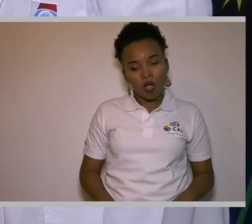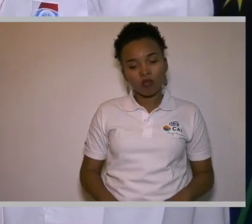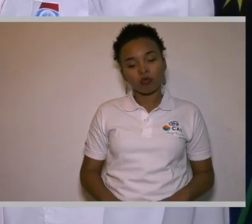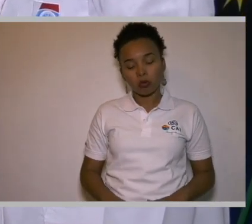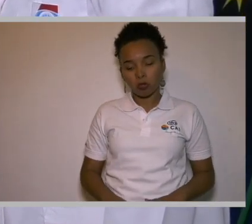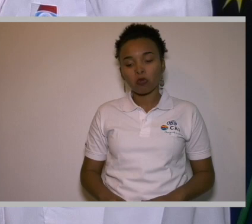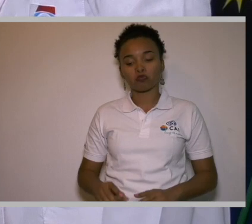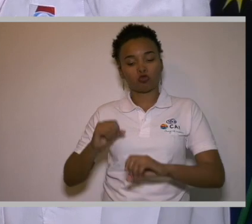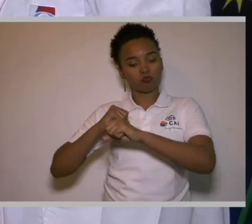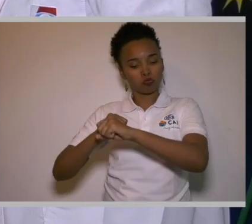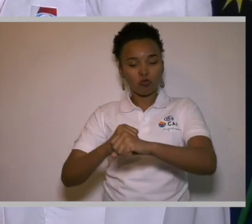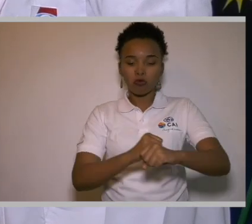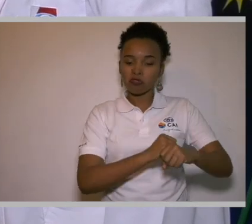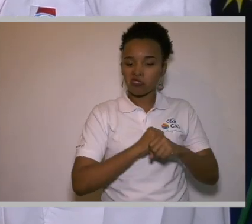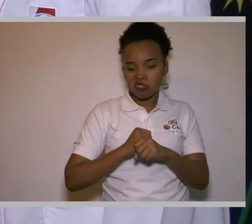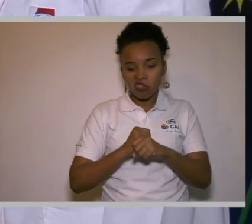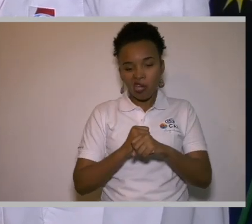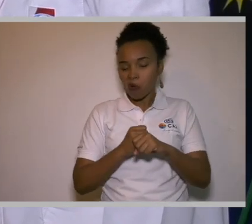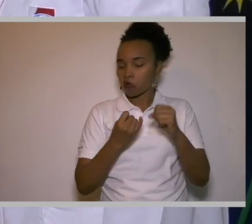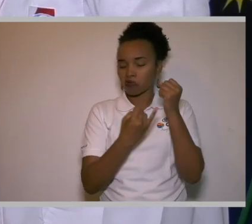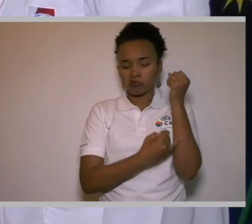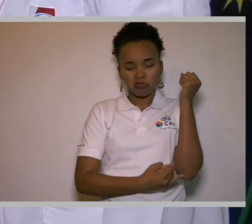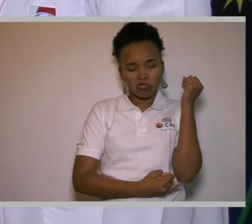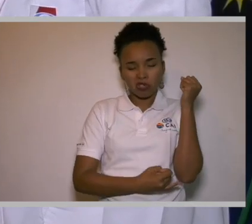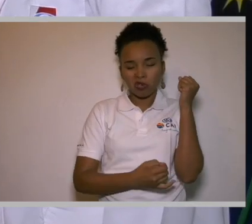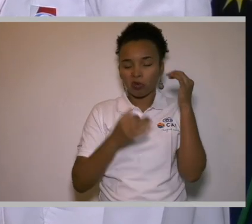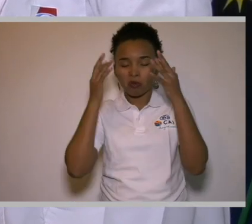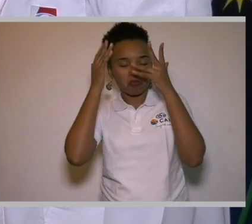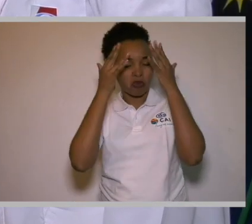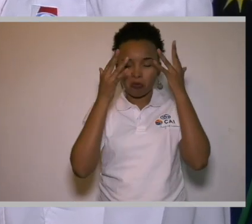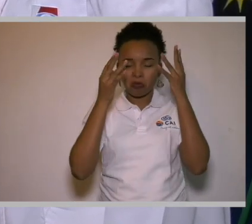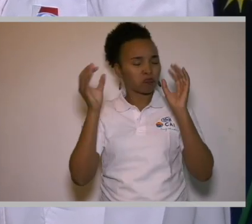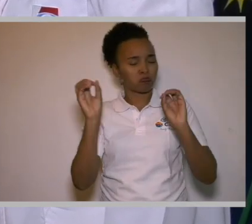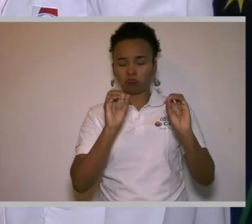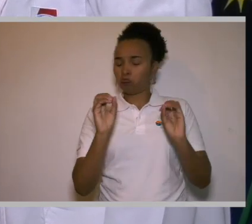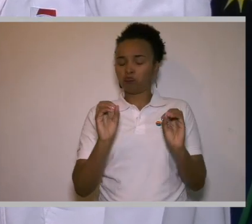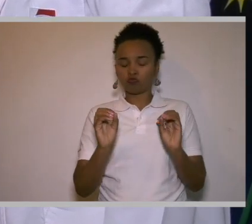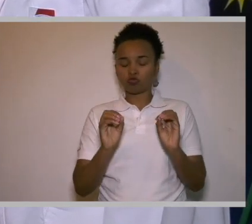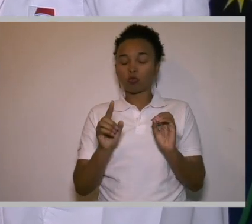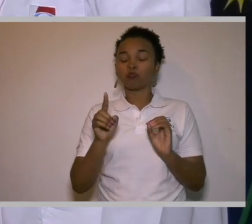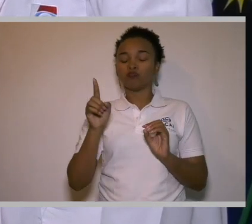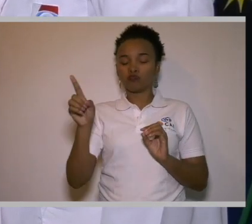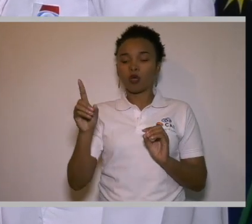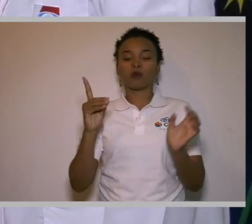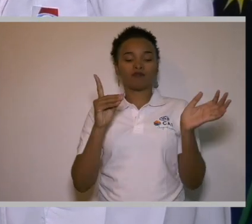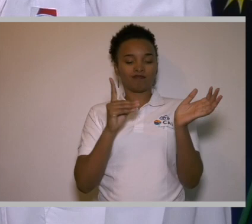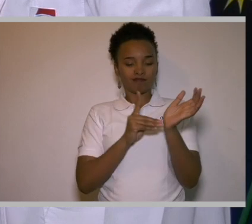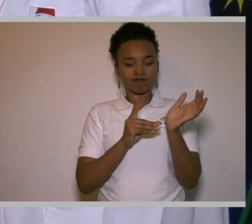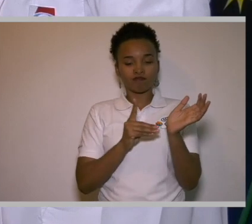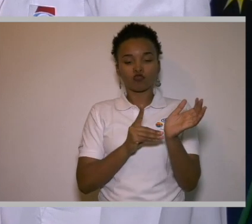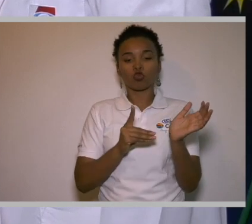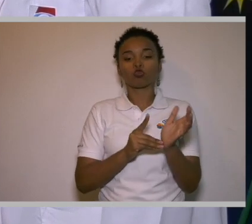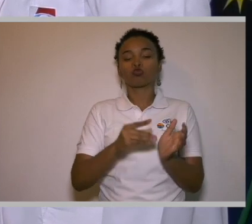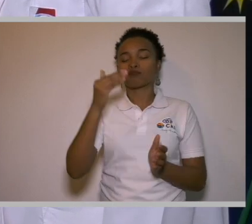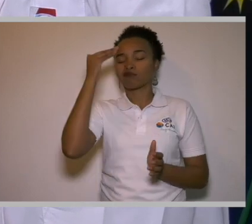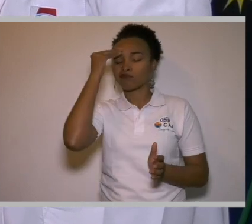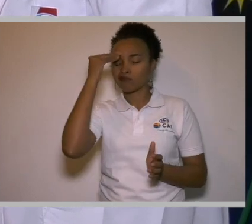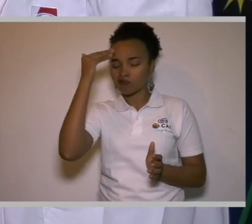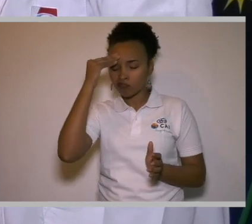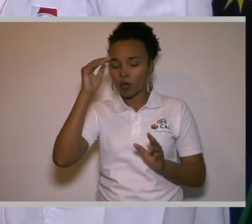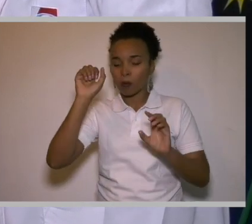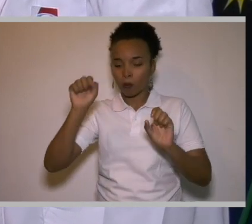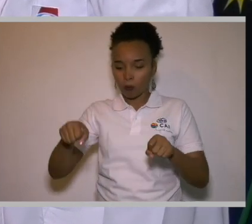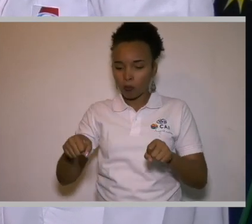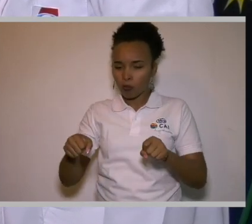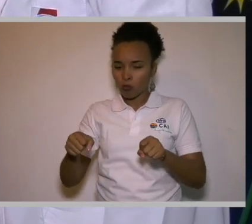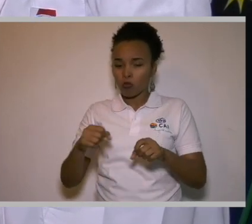seguridad de los procedimientos anestésicos, siempre cuando se lleven a cabo por un profesional correspondiente, en este caso